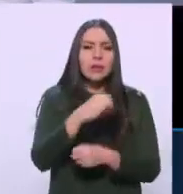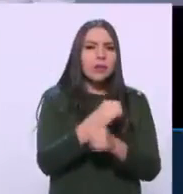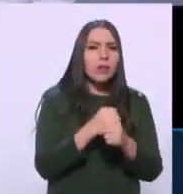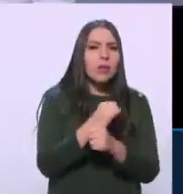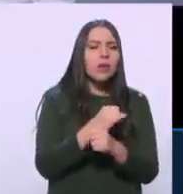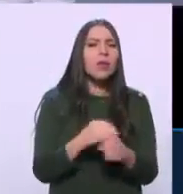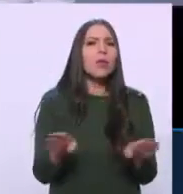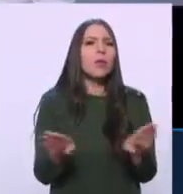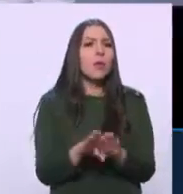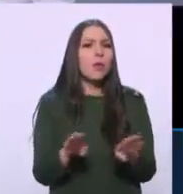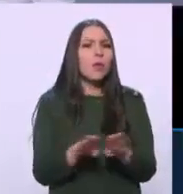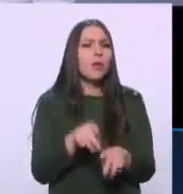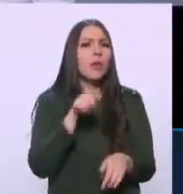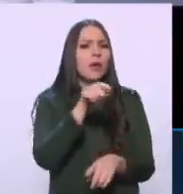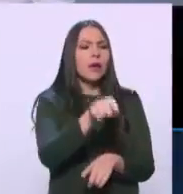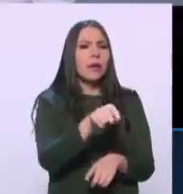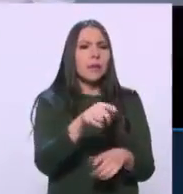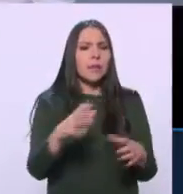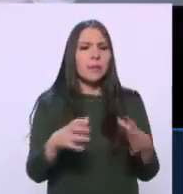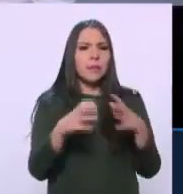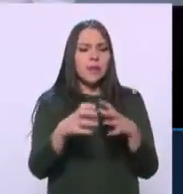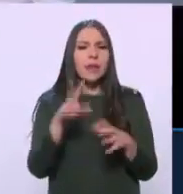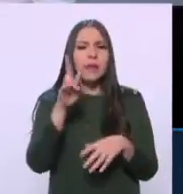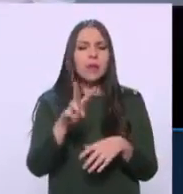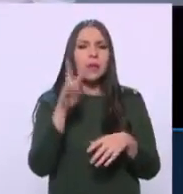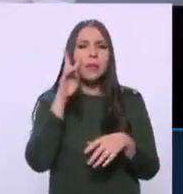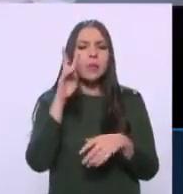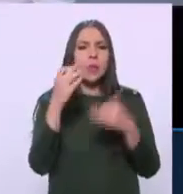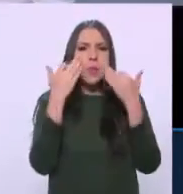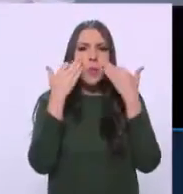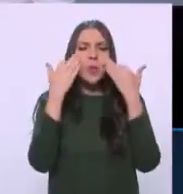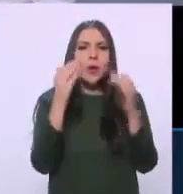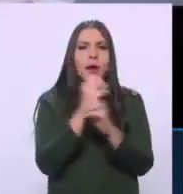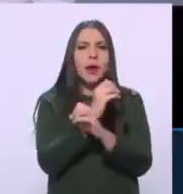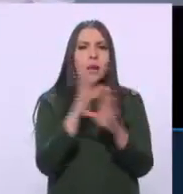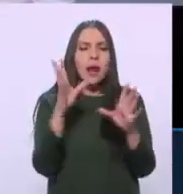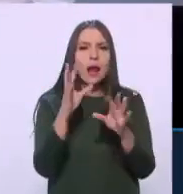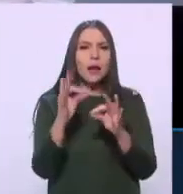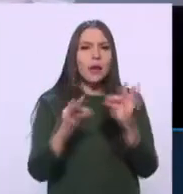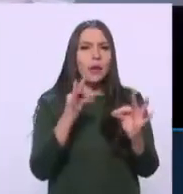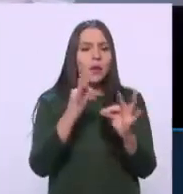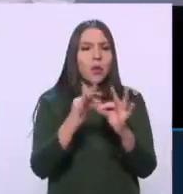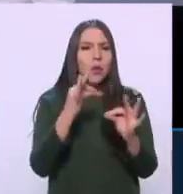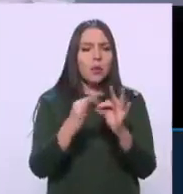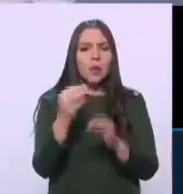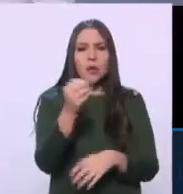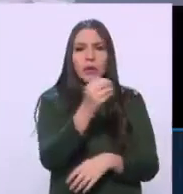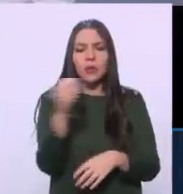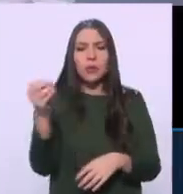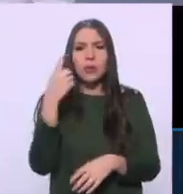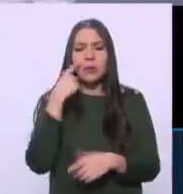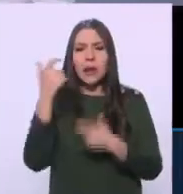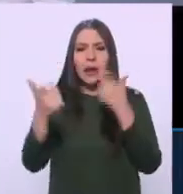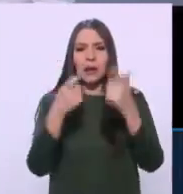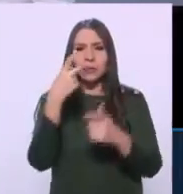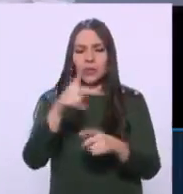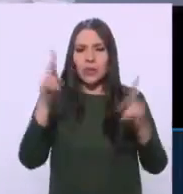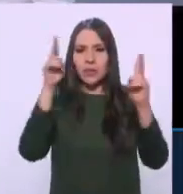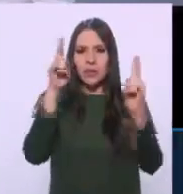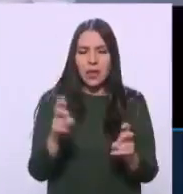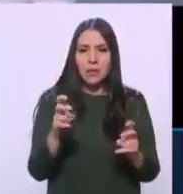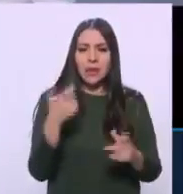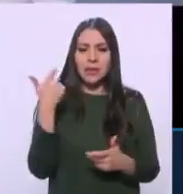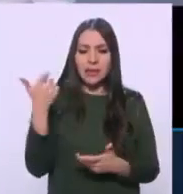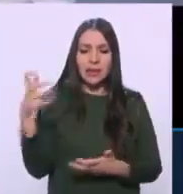está su estatus en términos de transparencia, de cumplimiento de los fines, de los recursos, es decir, si se